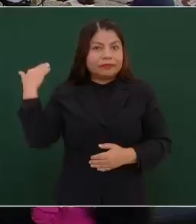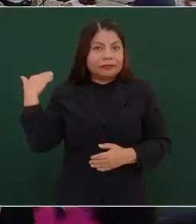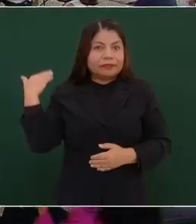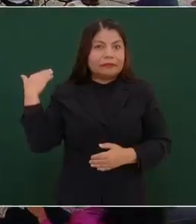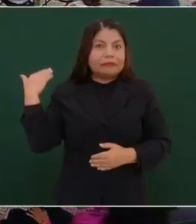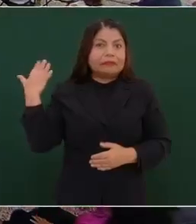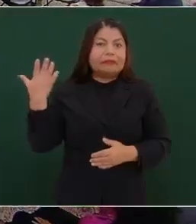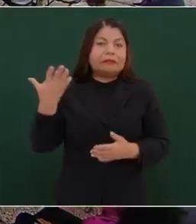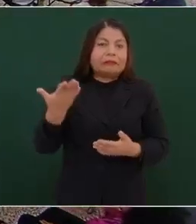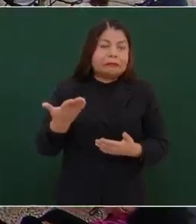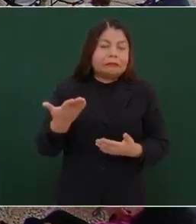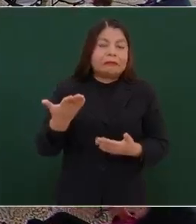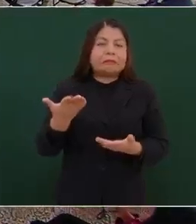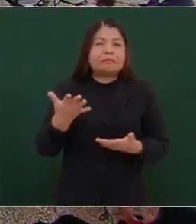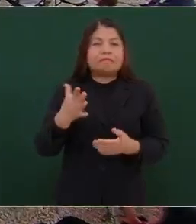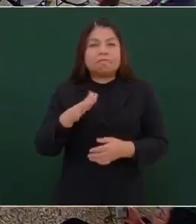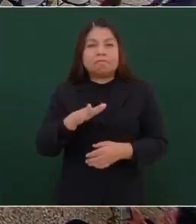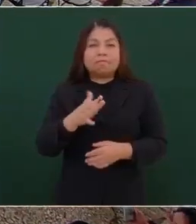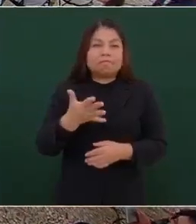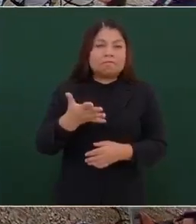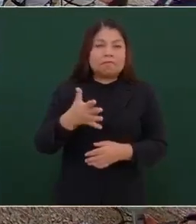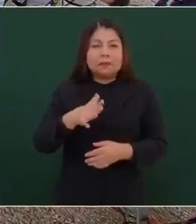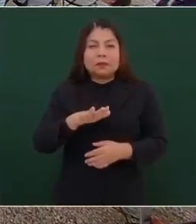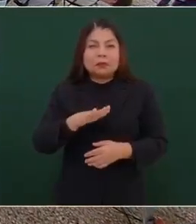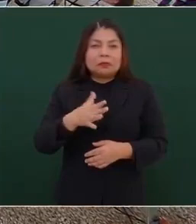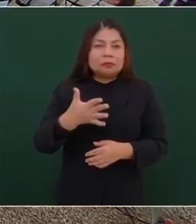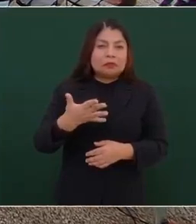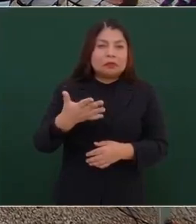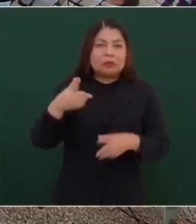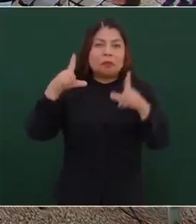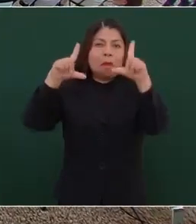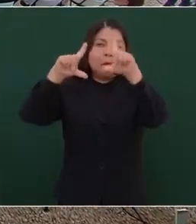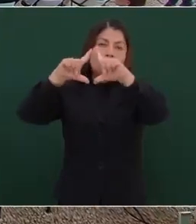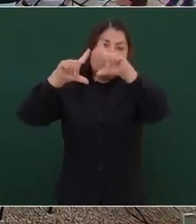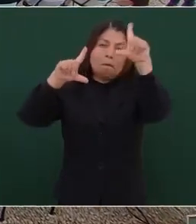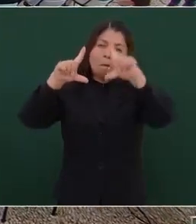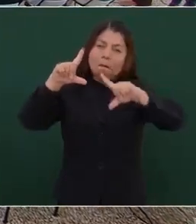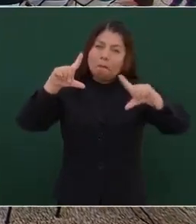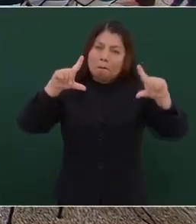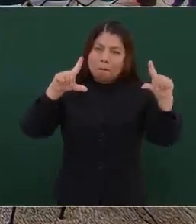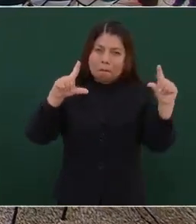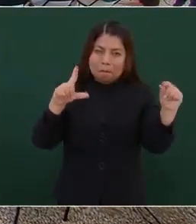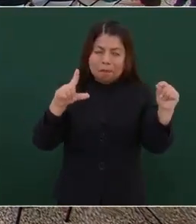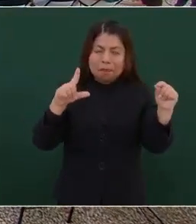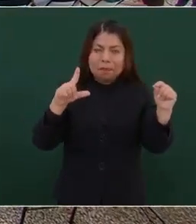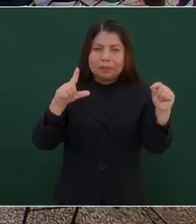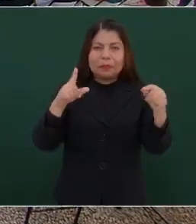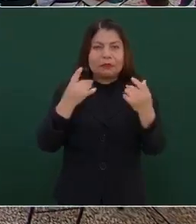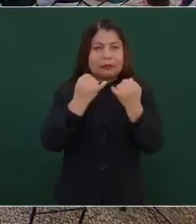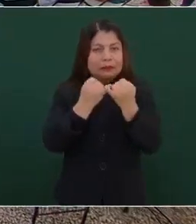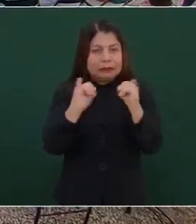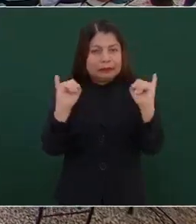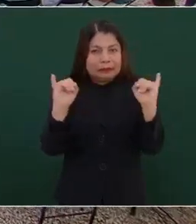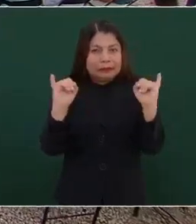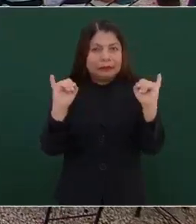en los tiempos del México independiente, fundamentalmente